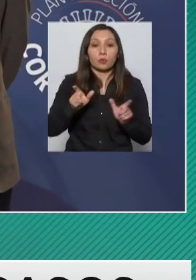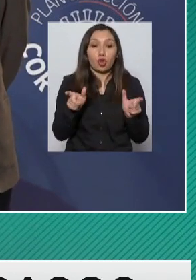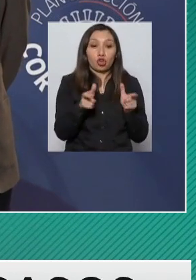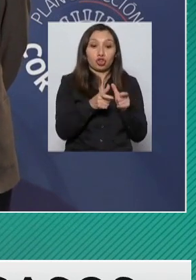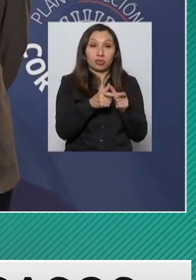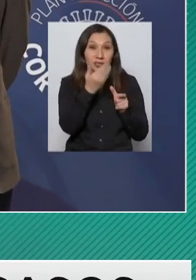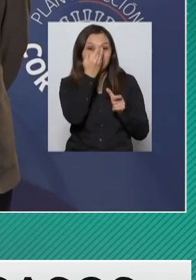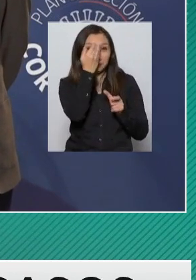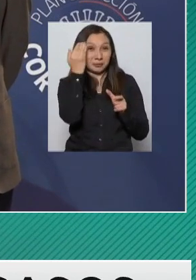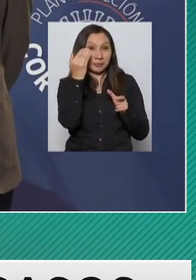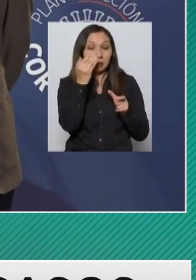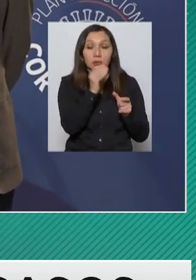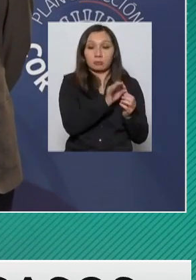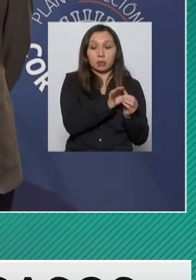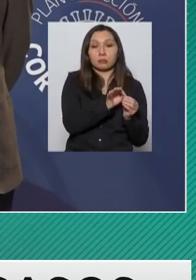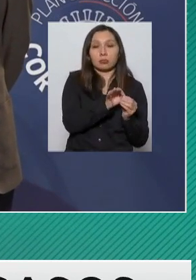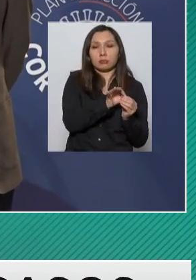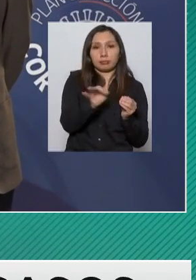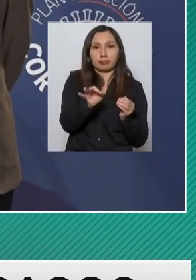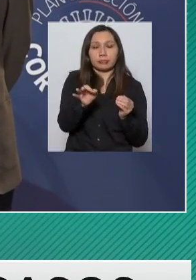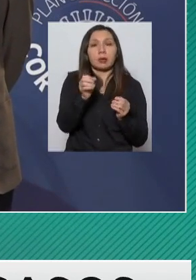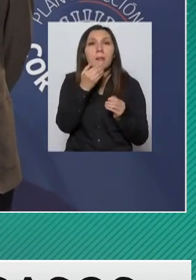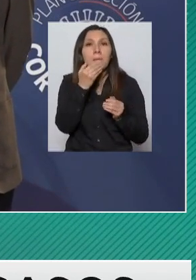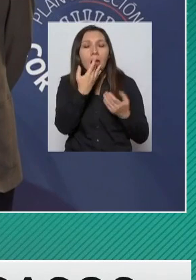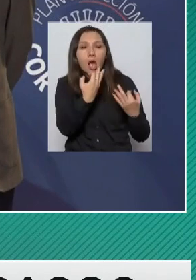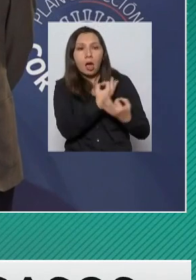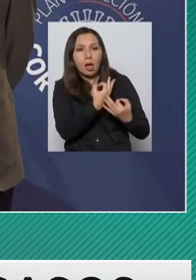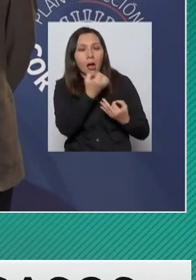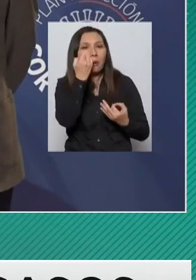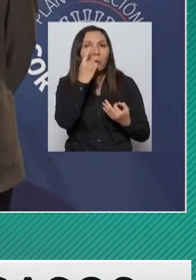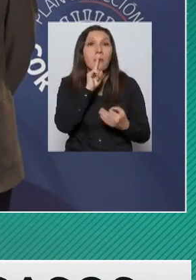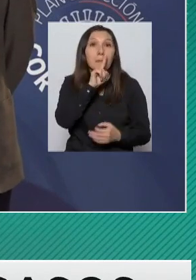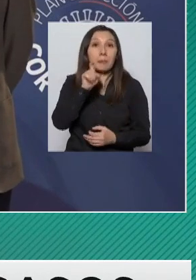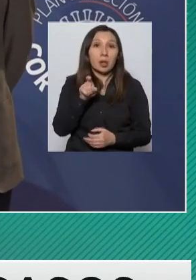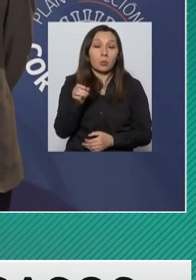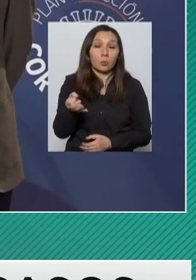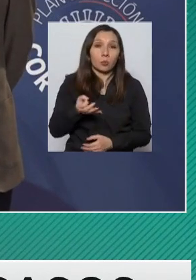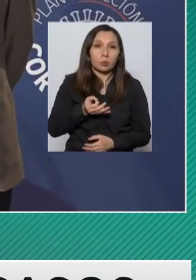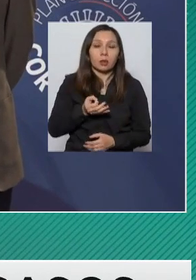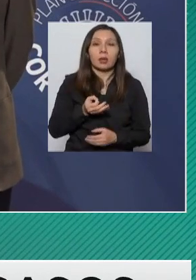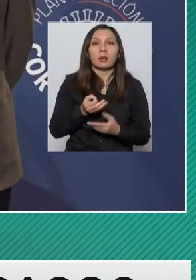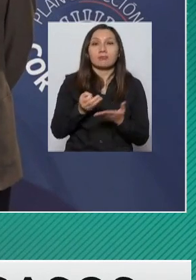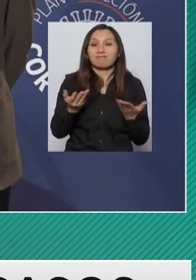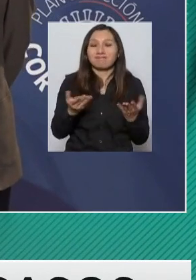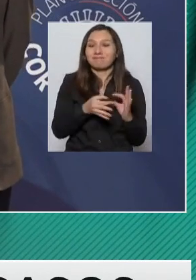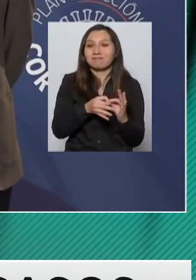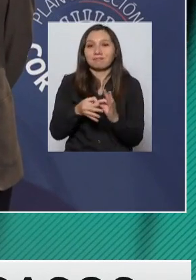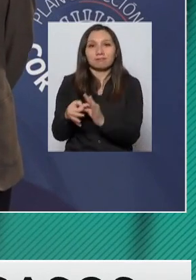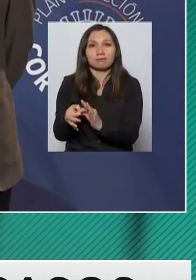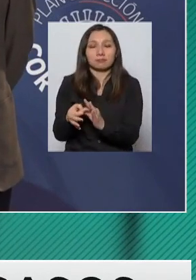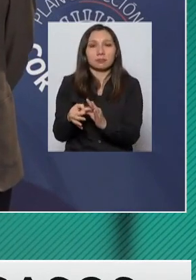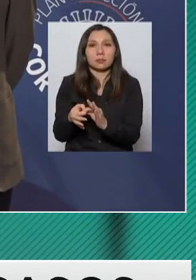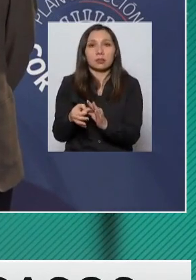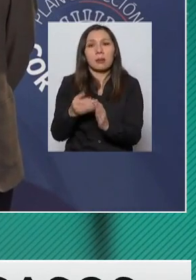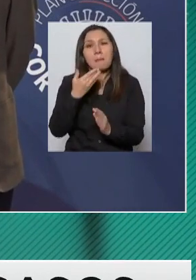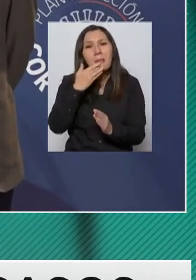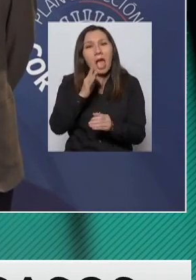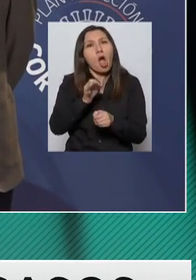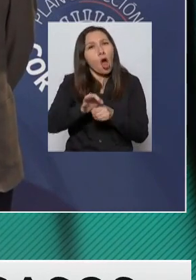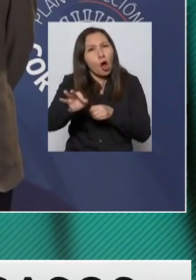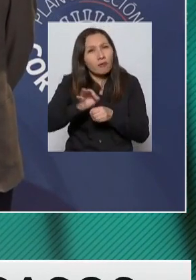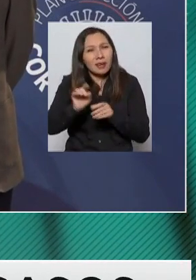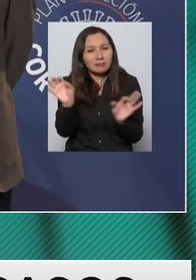asesor se pronuncia sobre lo que se pregunta y en definitiva sugiere